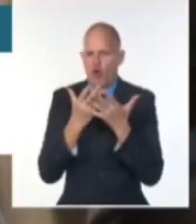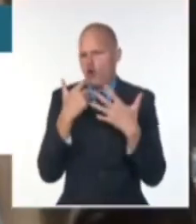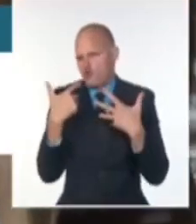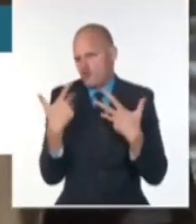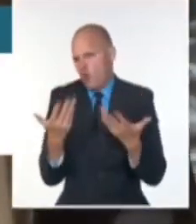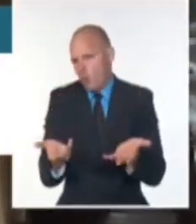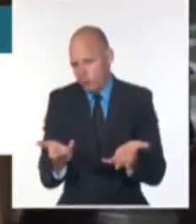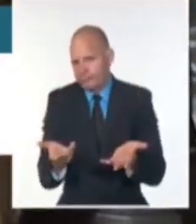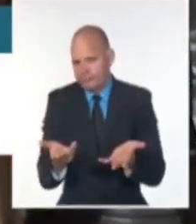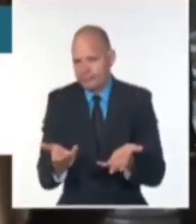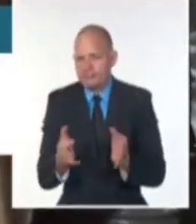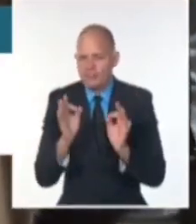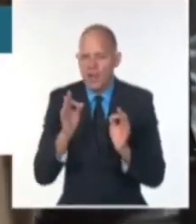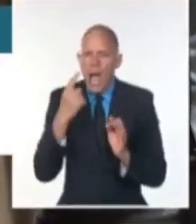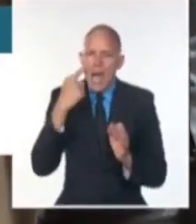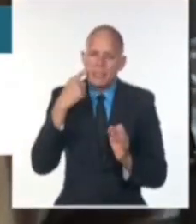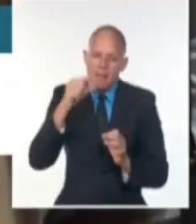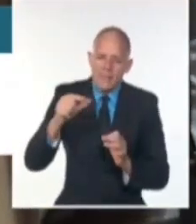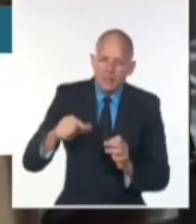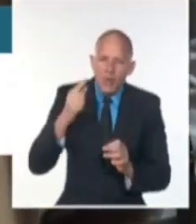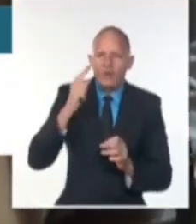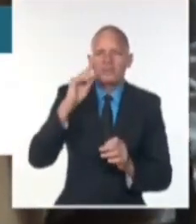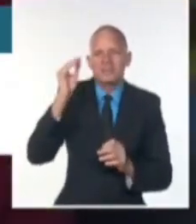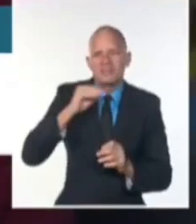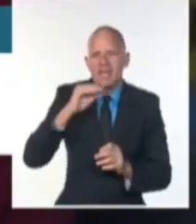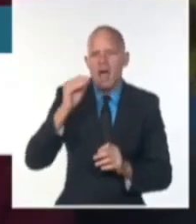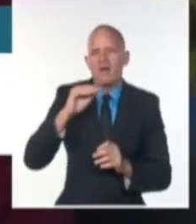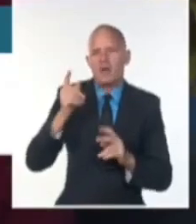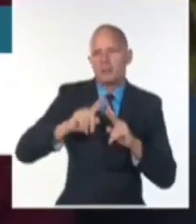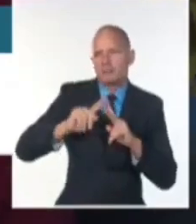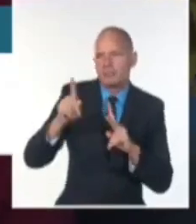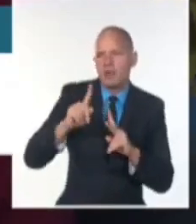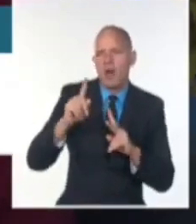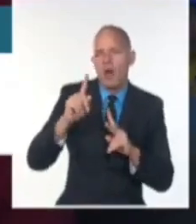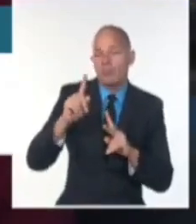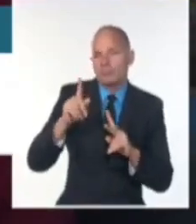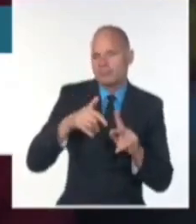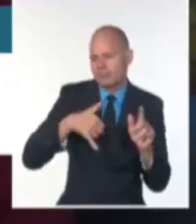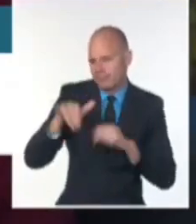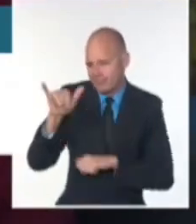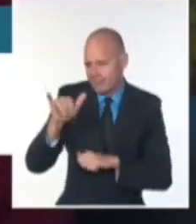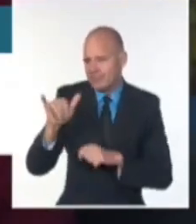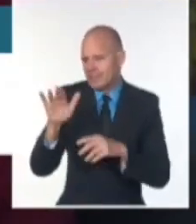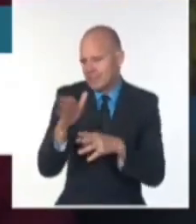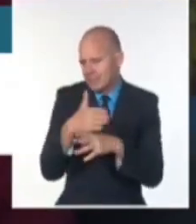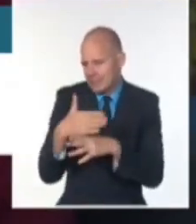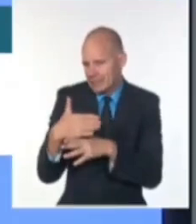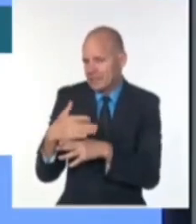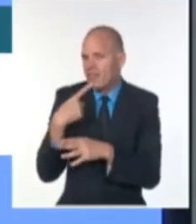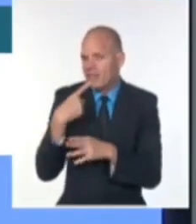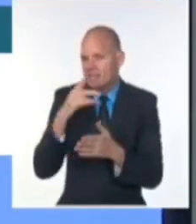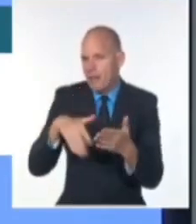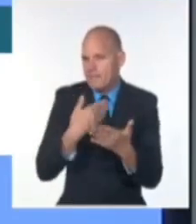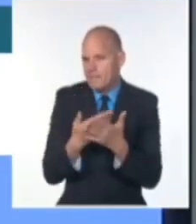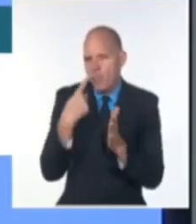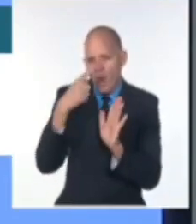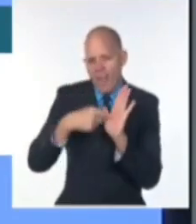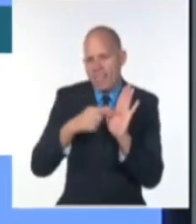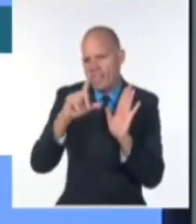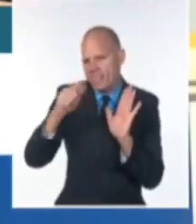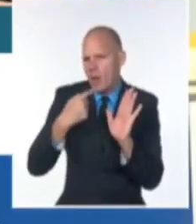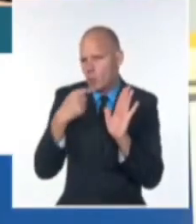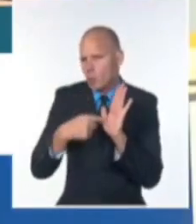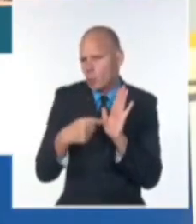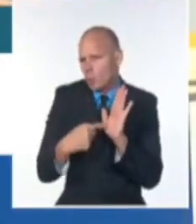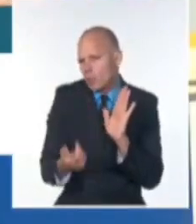Identificación, Migración y Extranjería, dijo que las nuevas propuestas están dirigidas a sumar y no a